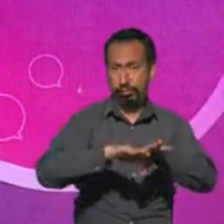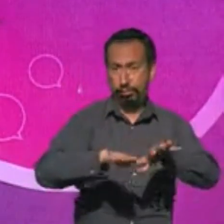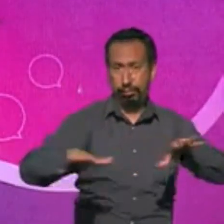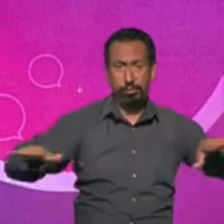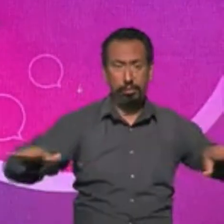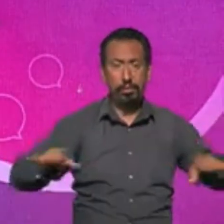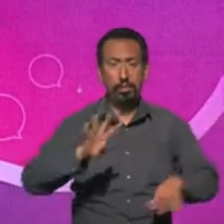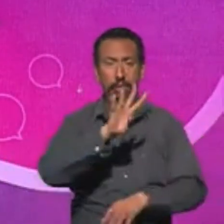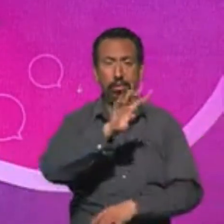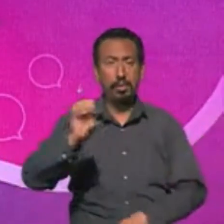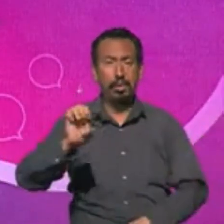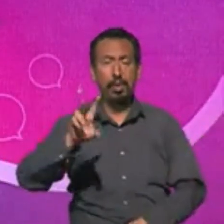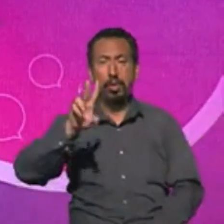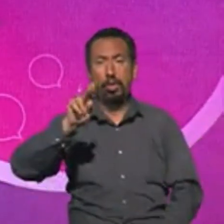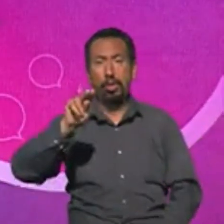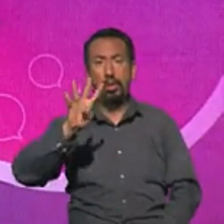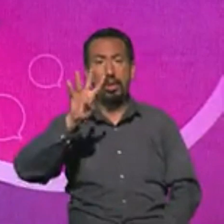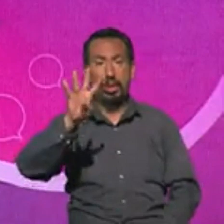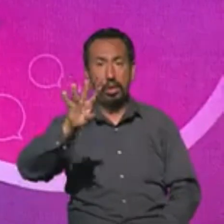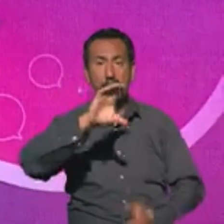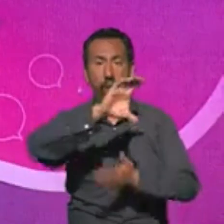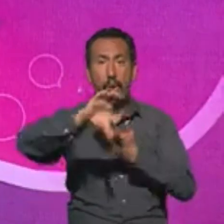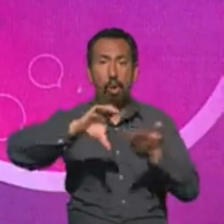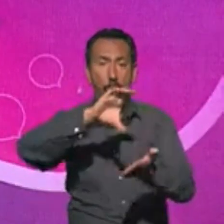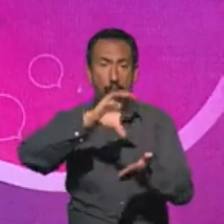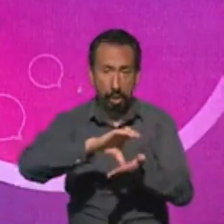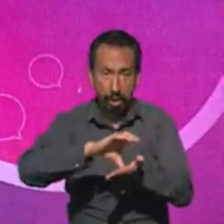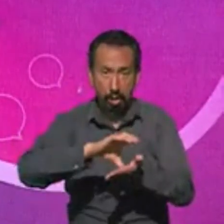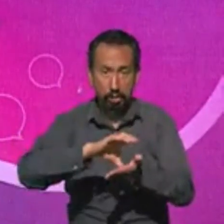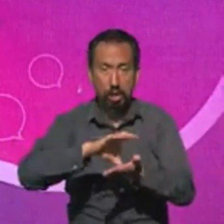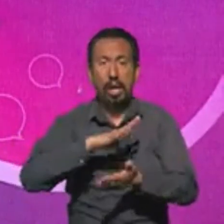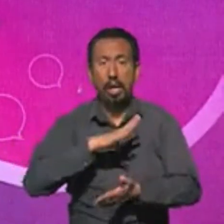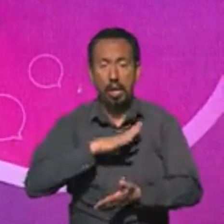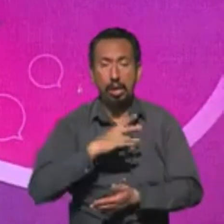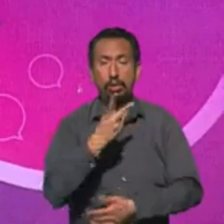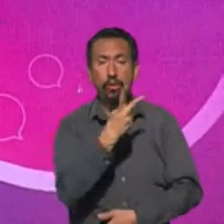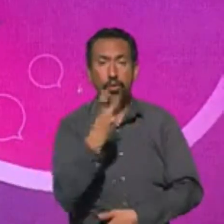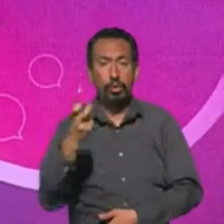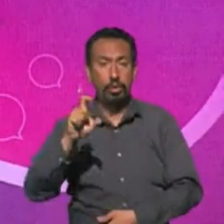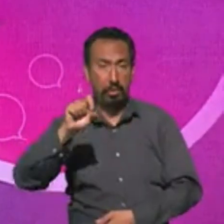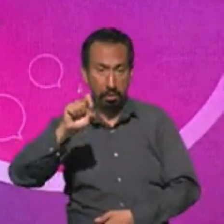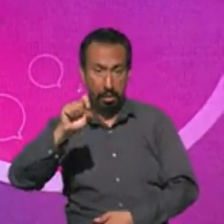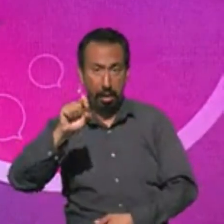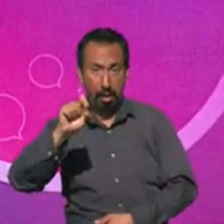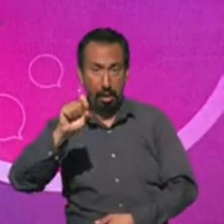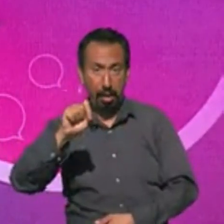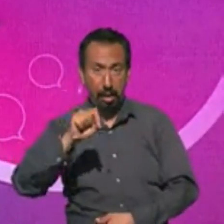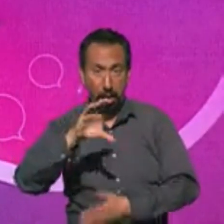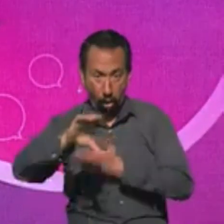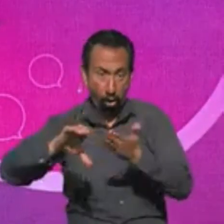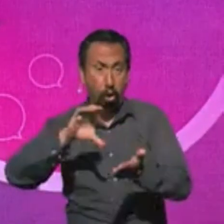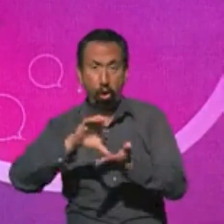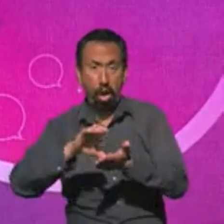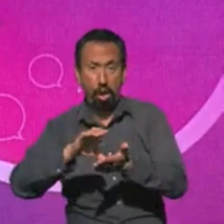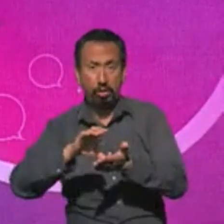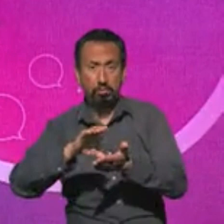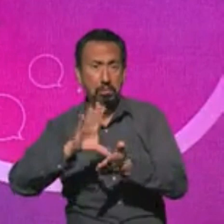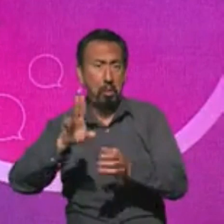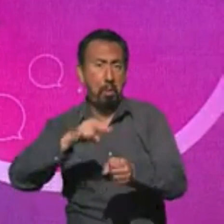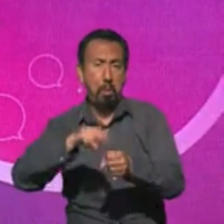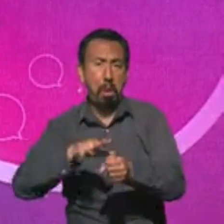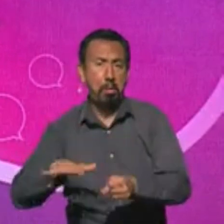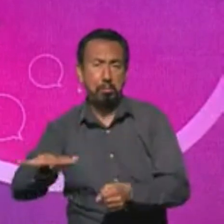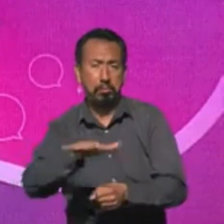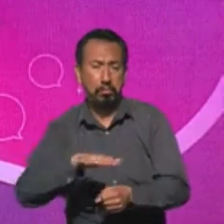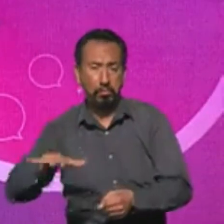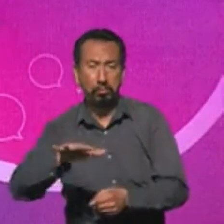tiene 484 colonias de las cuales 220 son colonias populares tiene